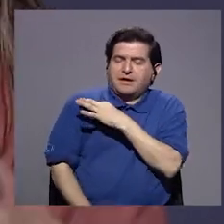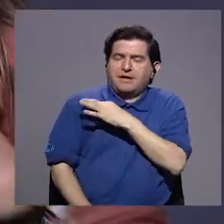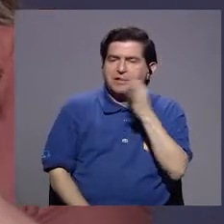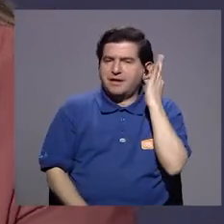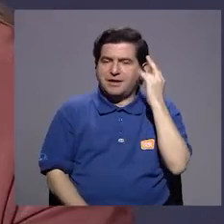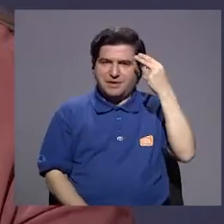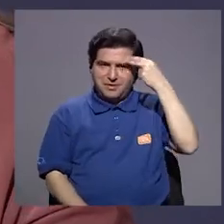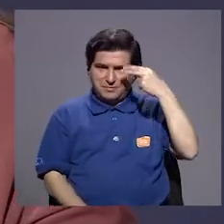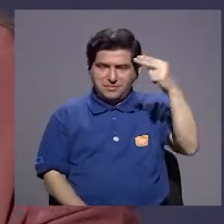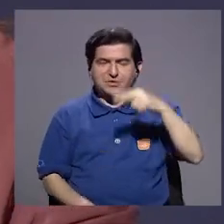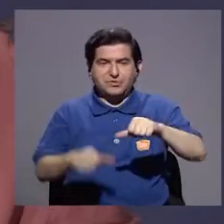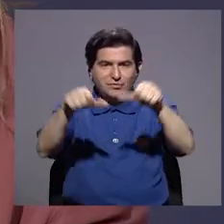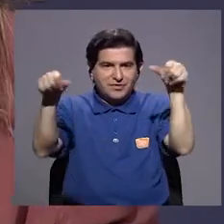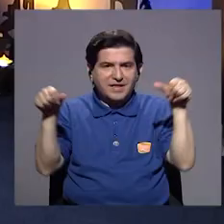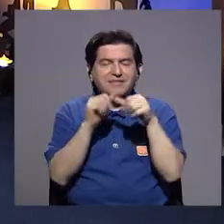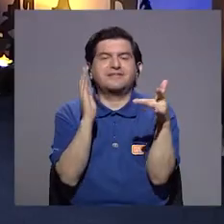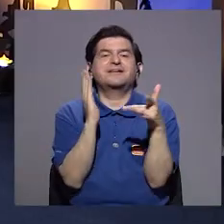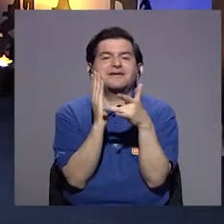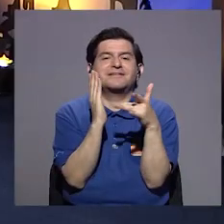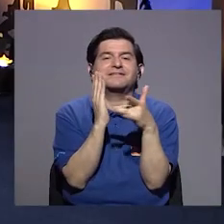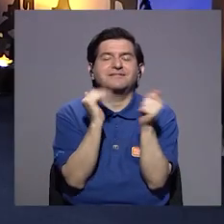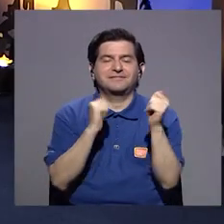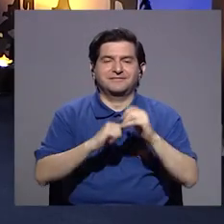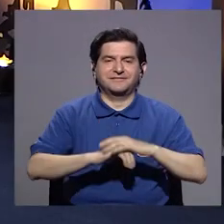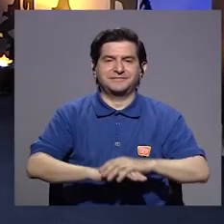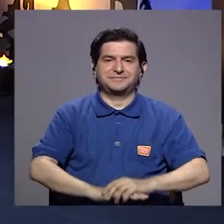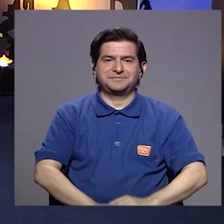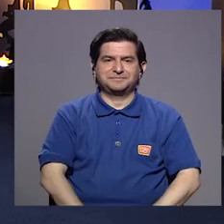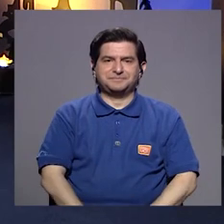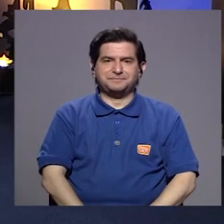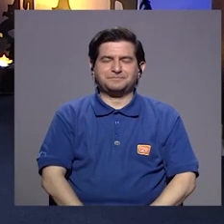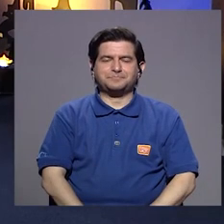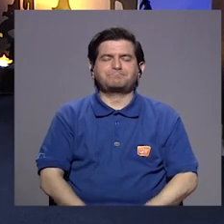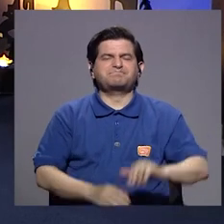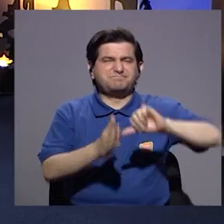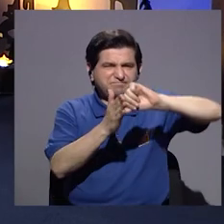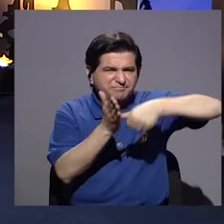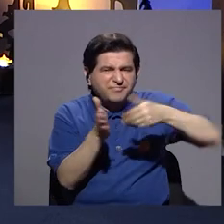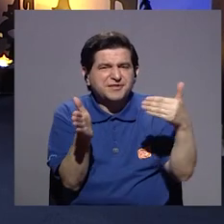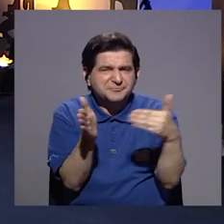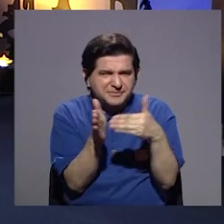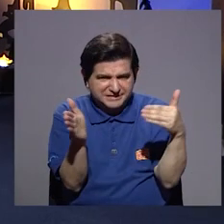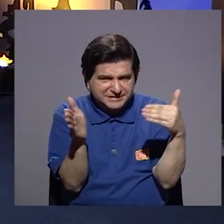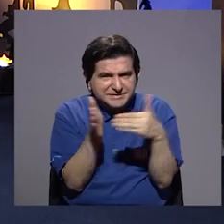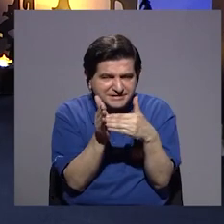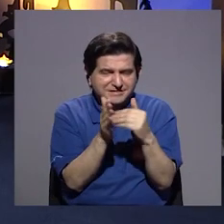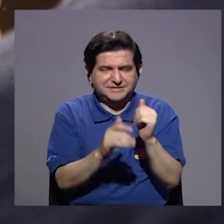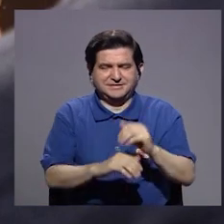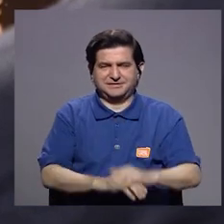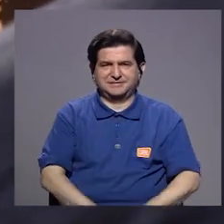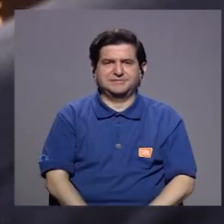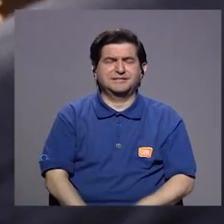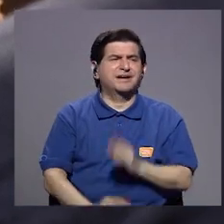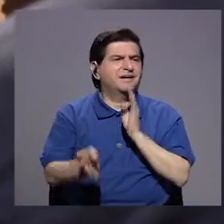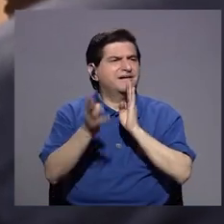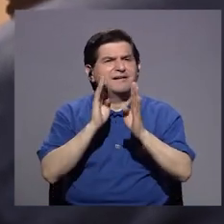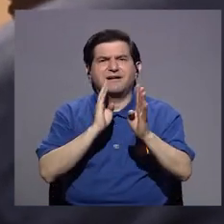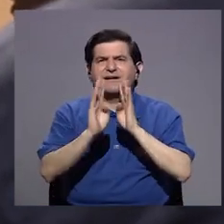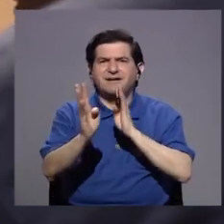honor del ámbito, digamos, técnico, ¿verdad? Uh-huh. Y vuelvo a insistir en eso, Ana, cuando se